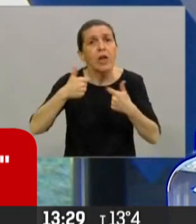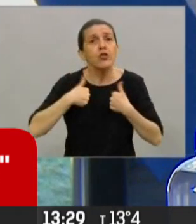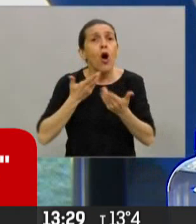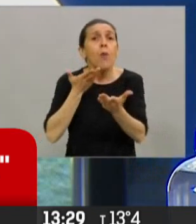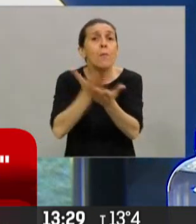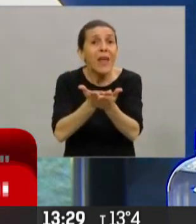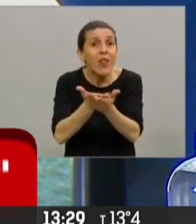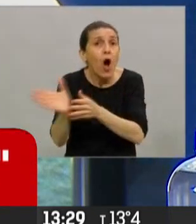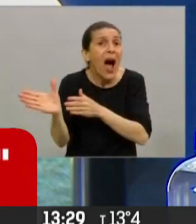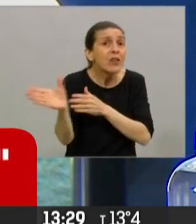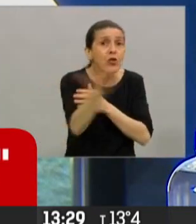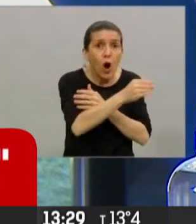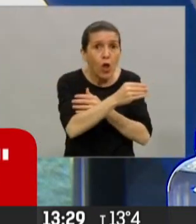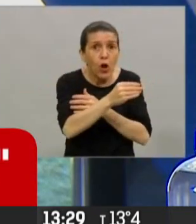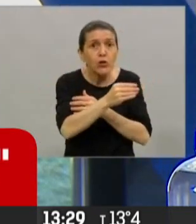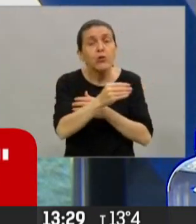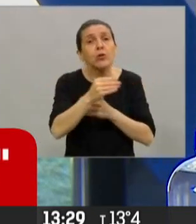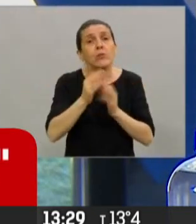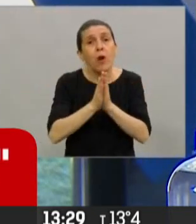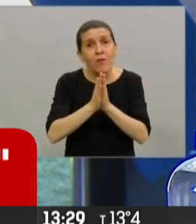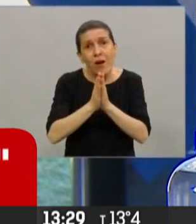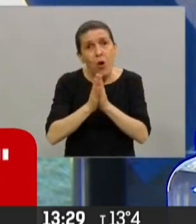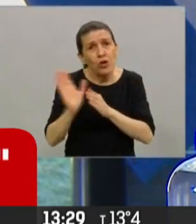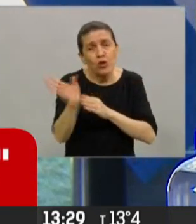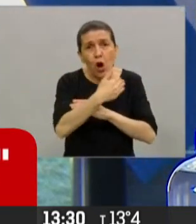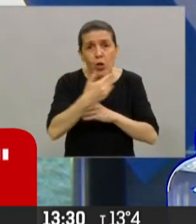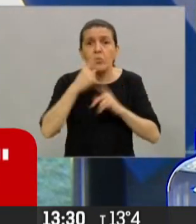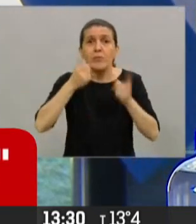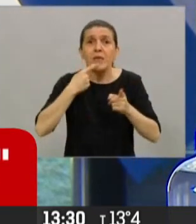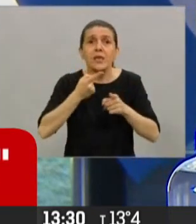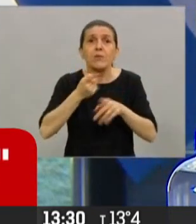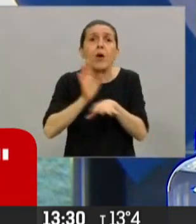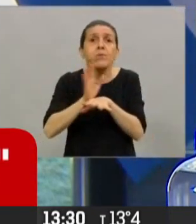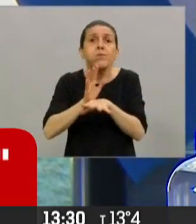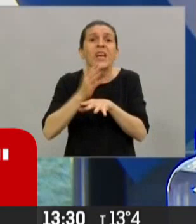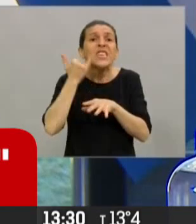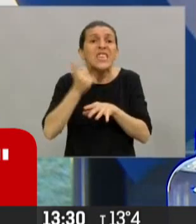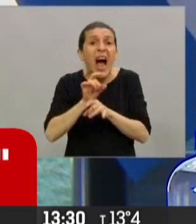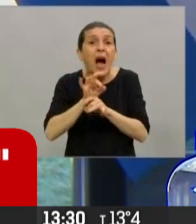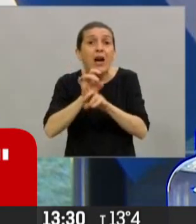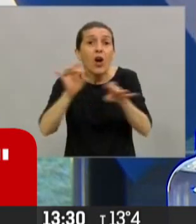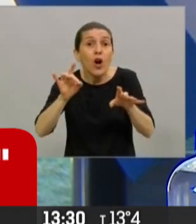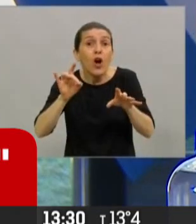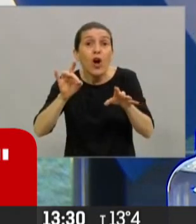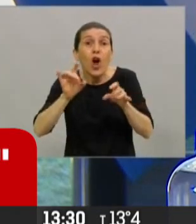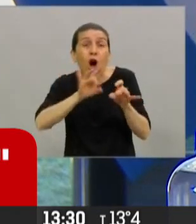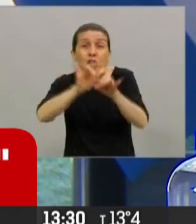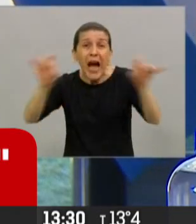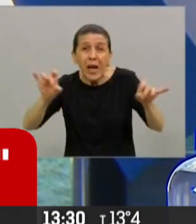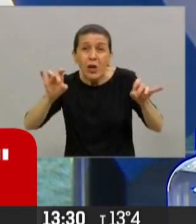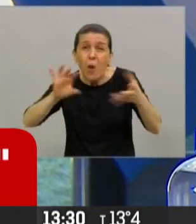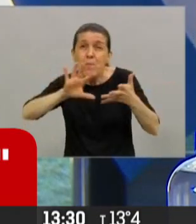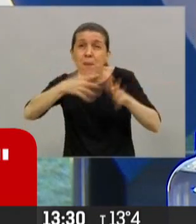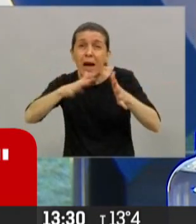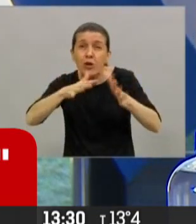pido a todos que tengamos en cuenta que del total de casos confirmados, el promedio de contagio es de